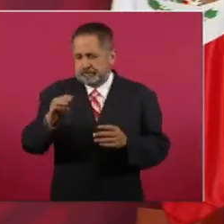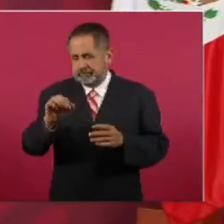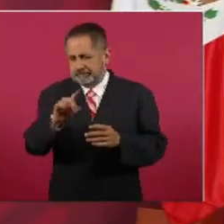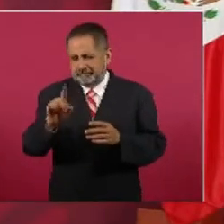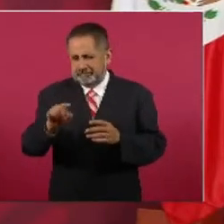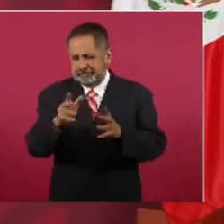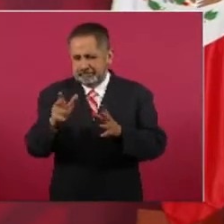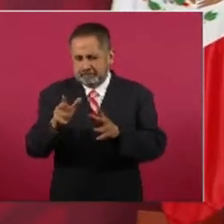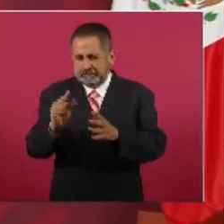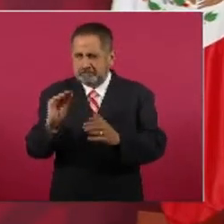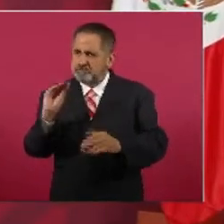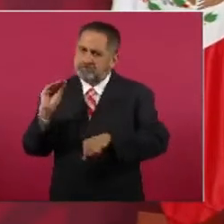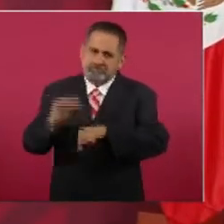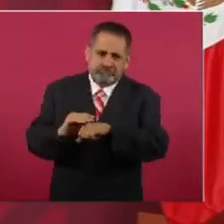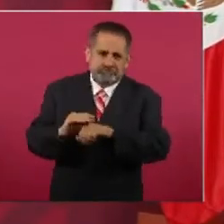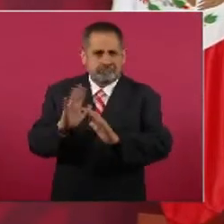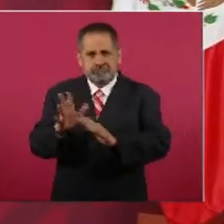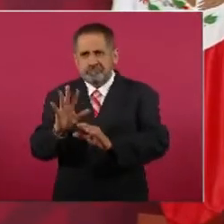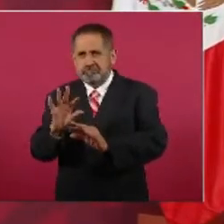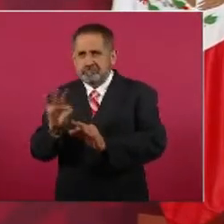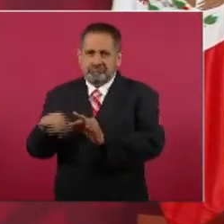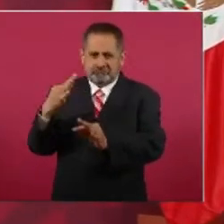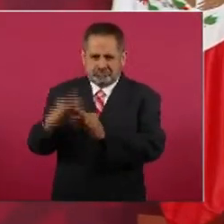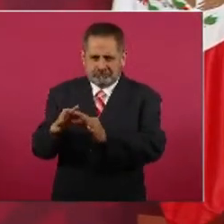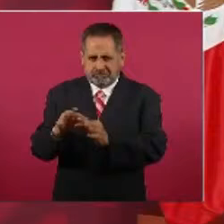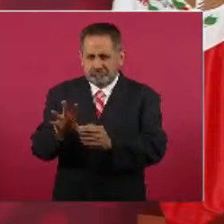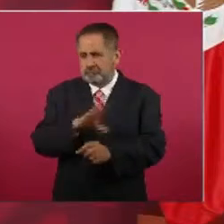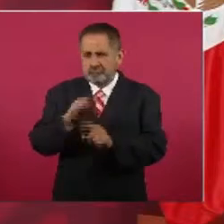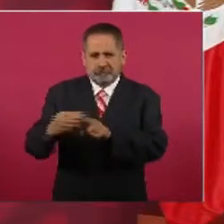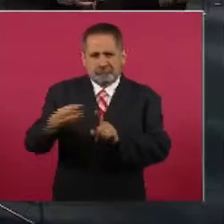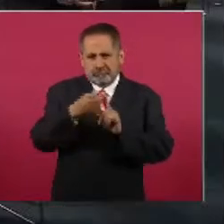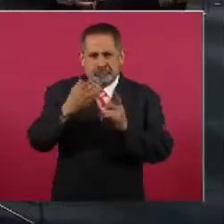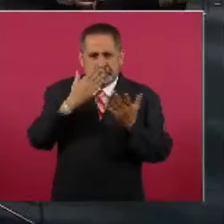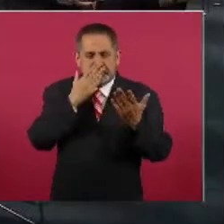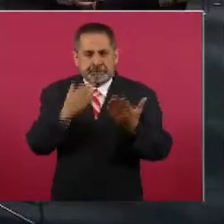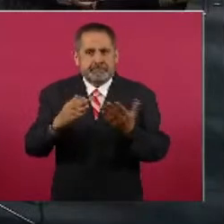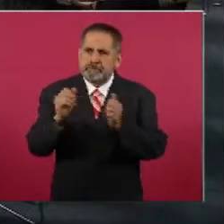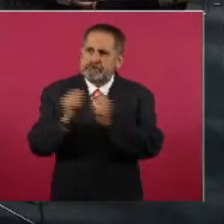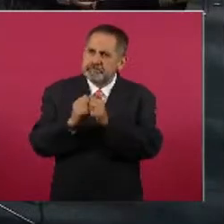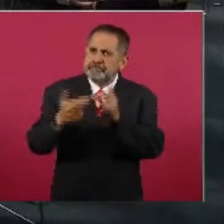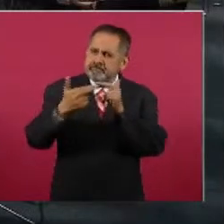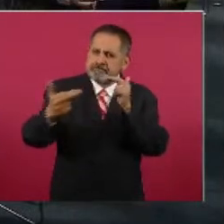mediados ya tengamos pero esto del problema